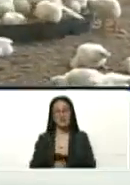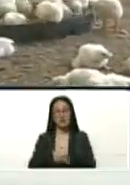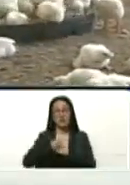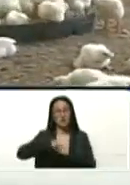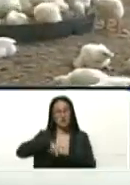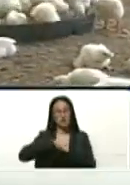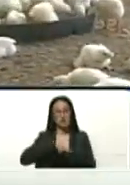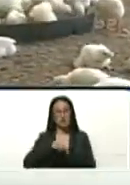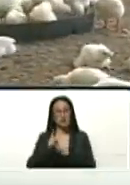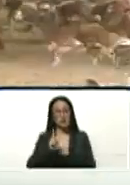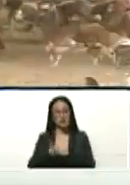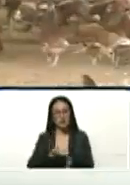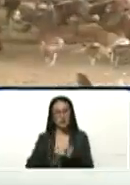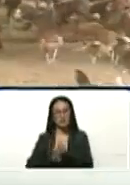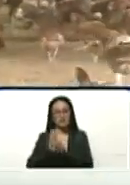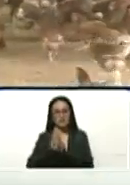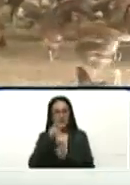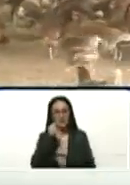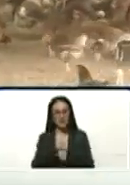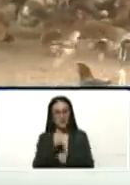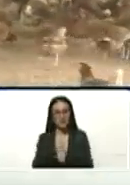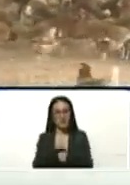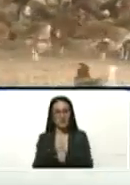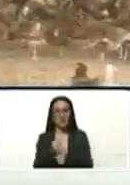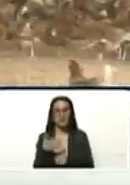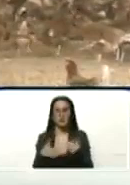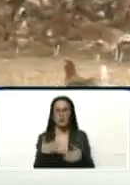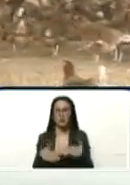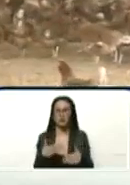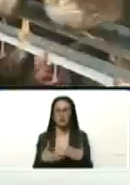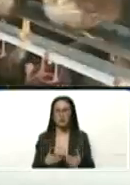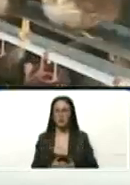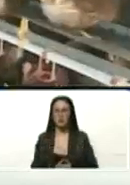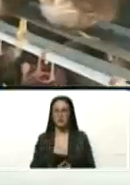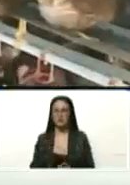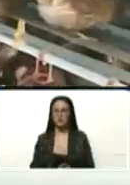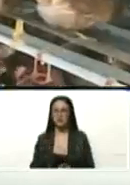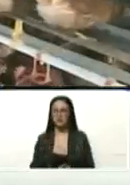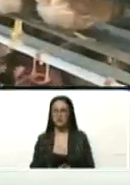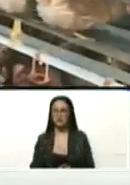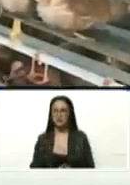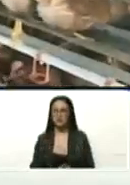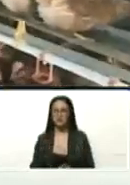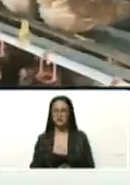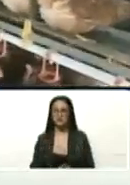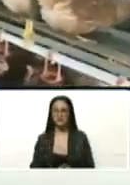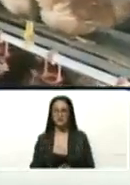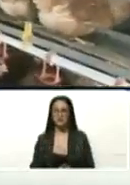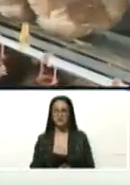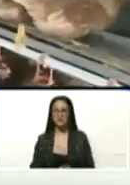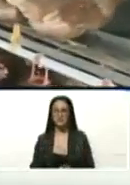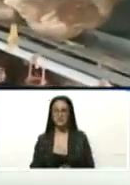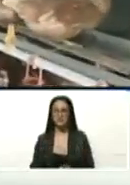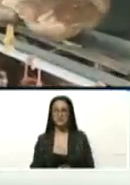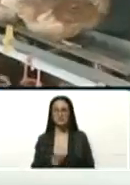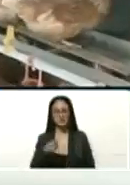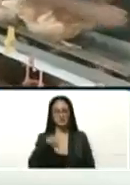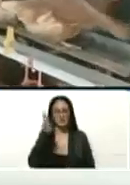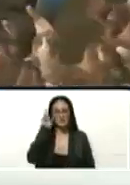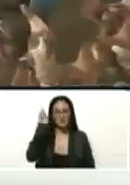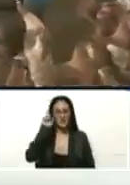es pa'lante en el trabajo, en la producción. Ahí en eso tienes toda la